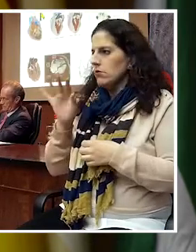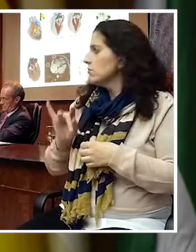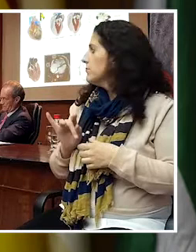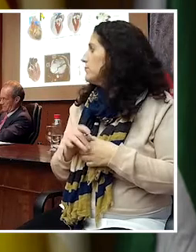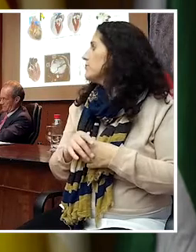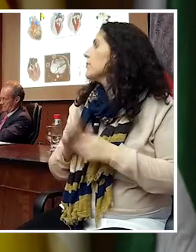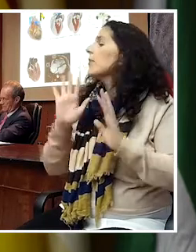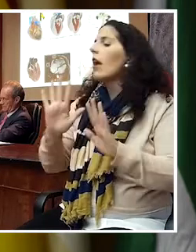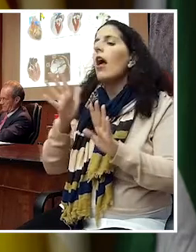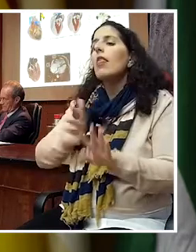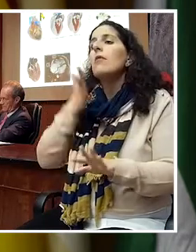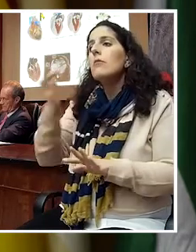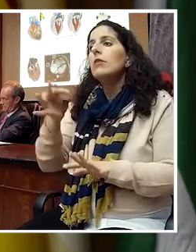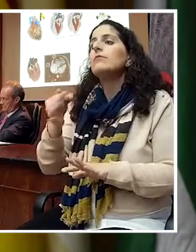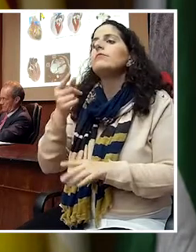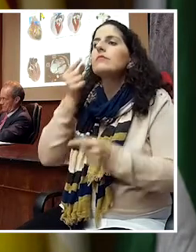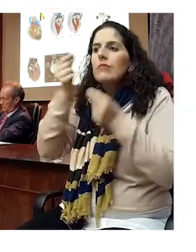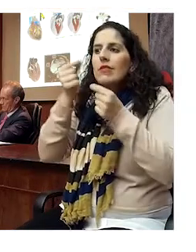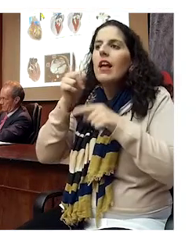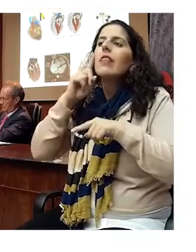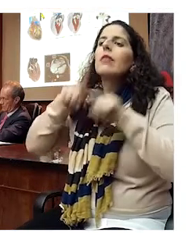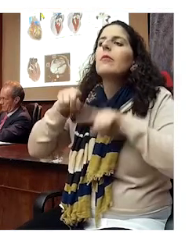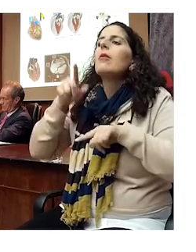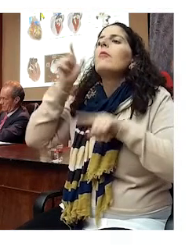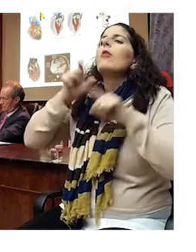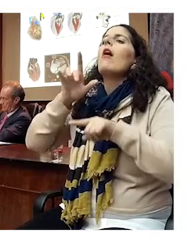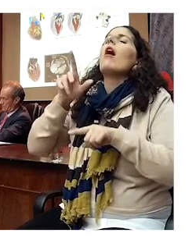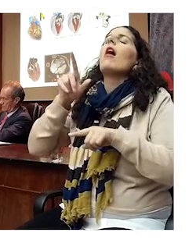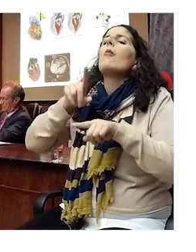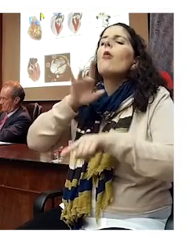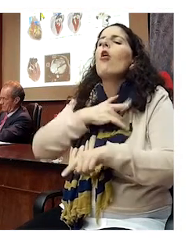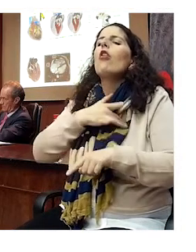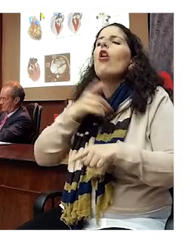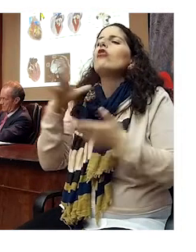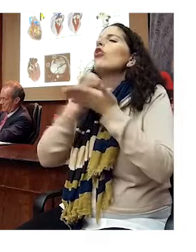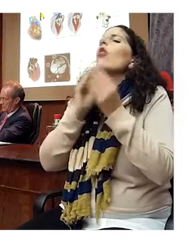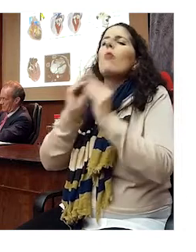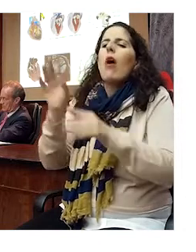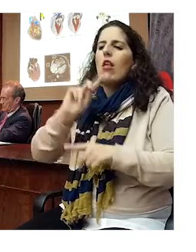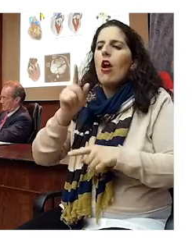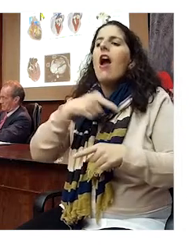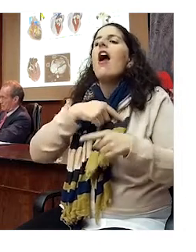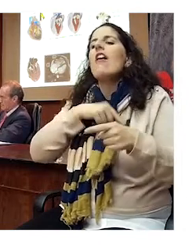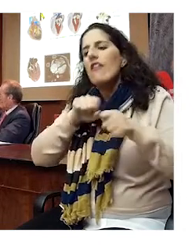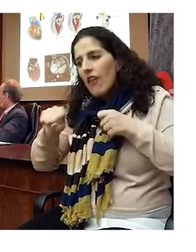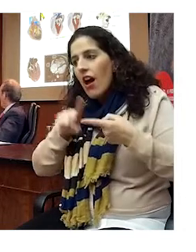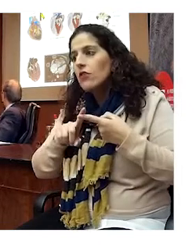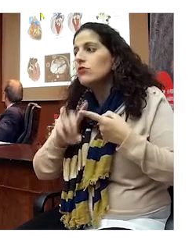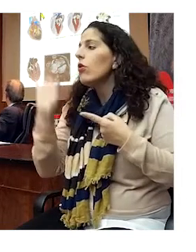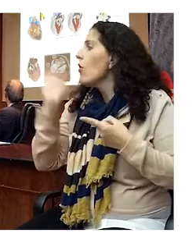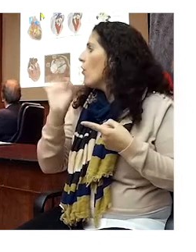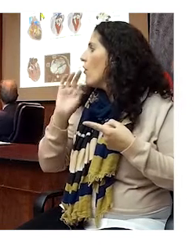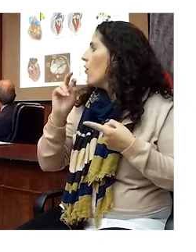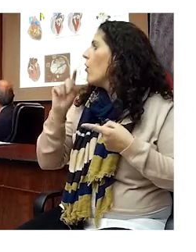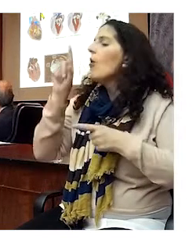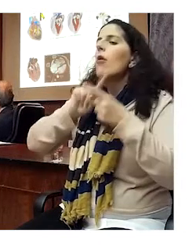Pero además también, siguiendo con los matices, tenemos diferentes tipos de cardiopatía. La cardiopatía isquémica, que es la más frecuente, pacientes